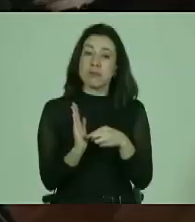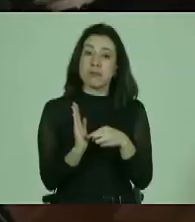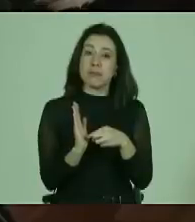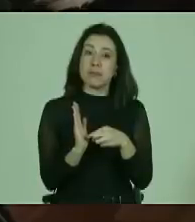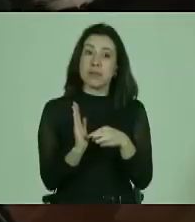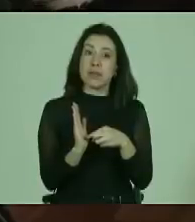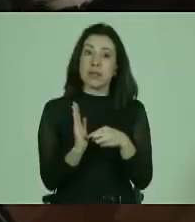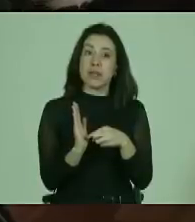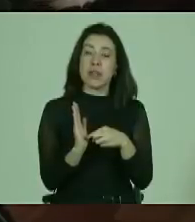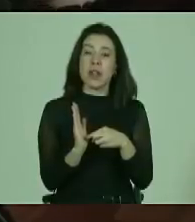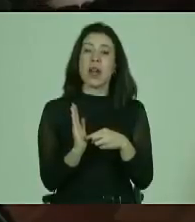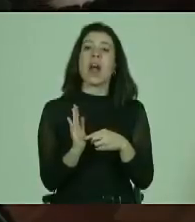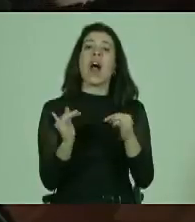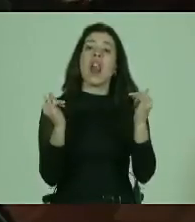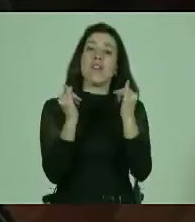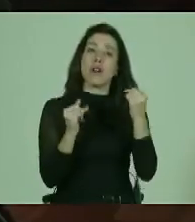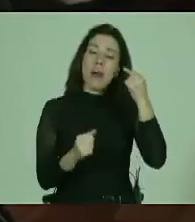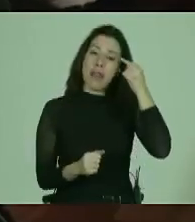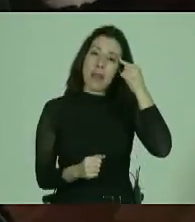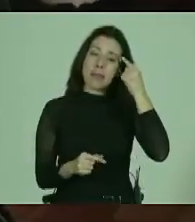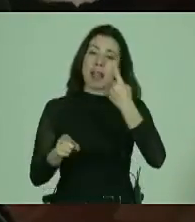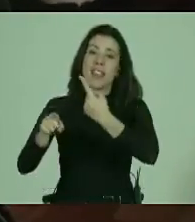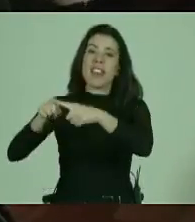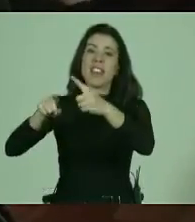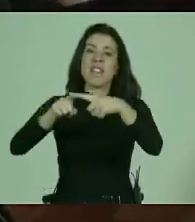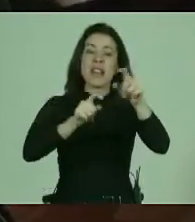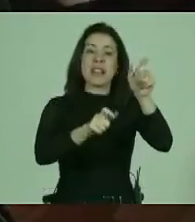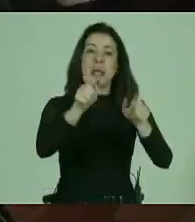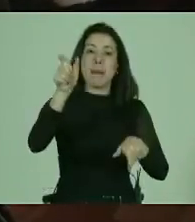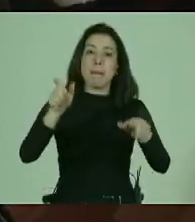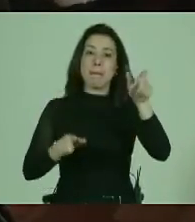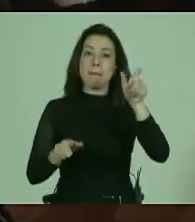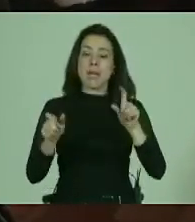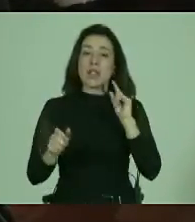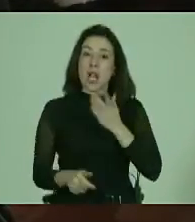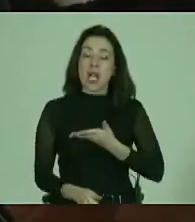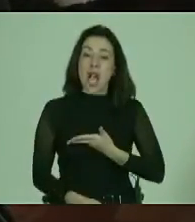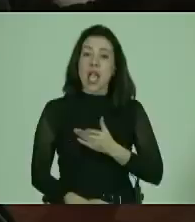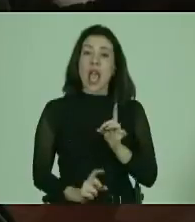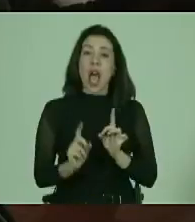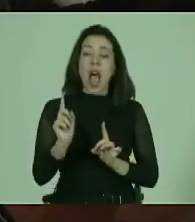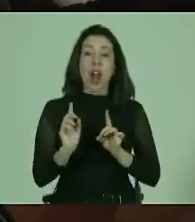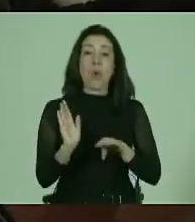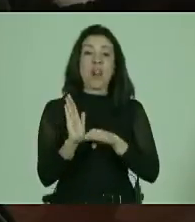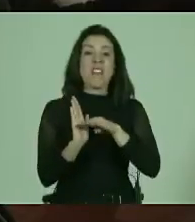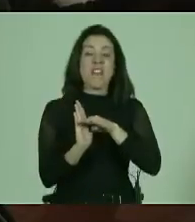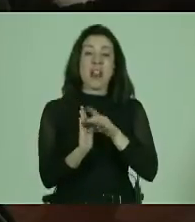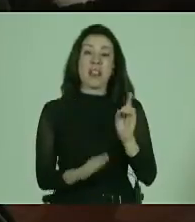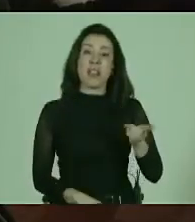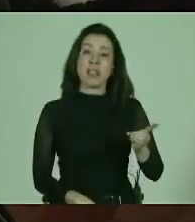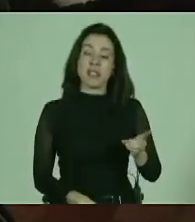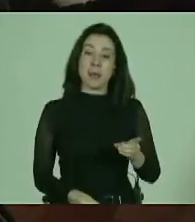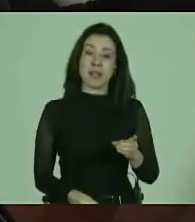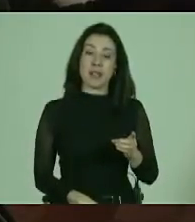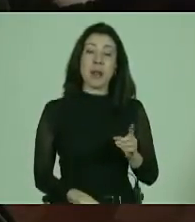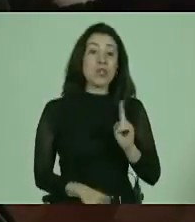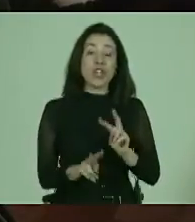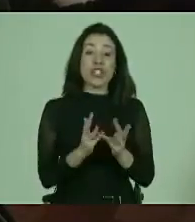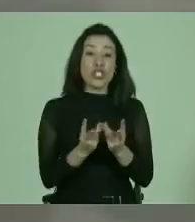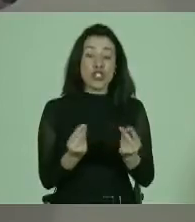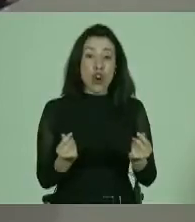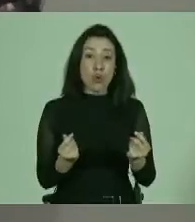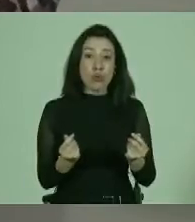el planteamiento la forma de pensar de las distintas personas que tienen algún tipo de discapacidad porque si no lo resolvemos